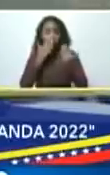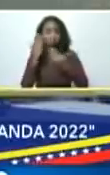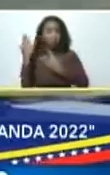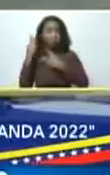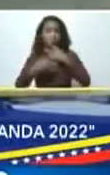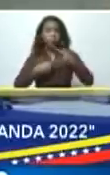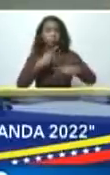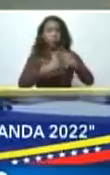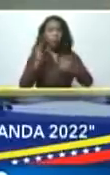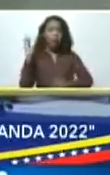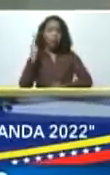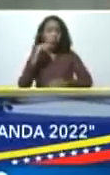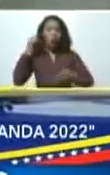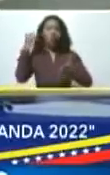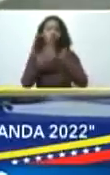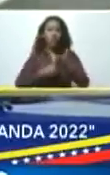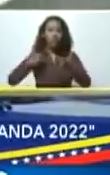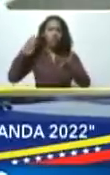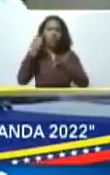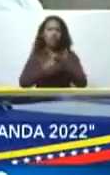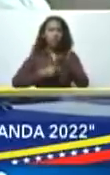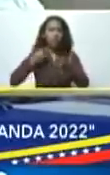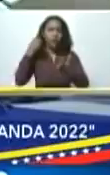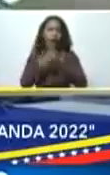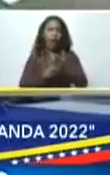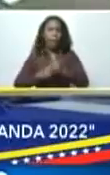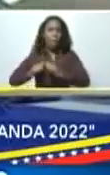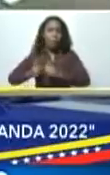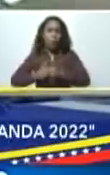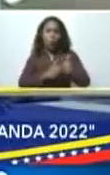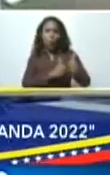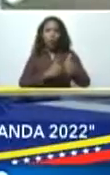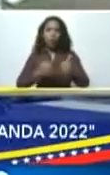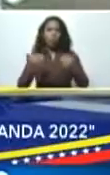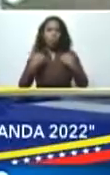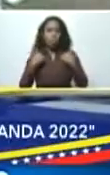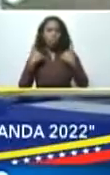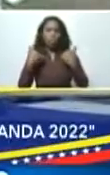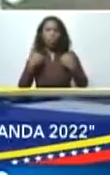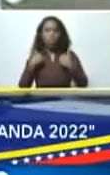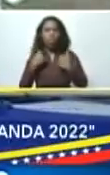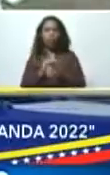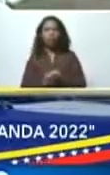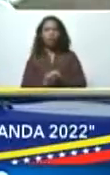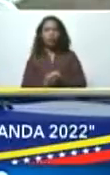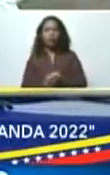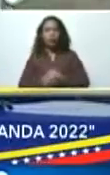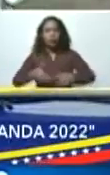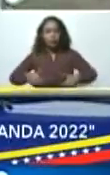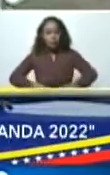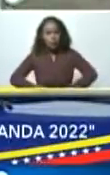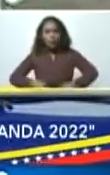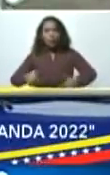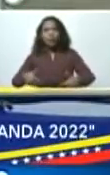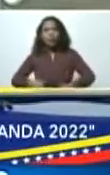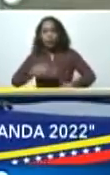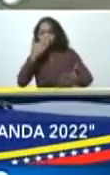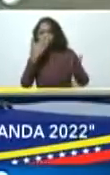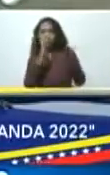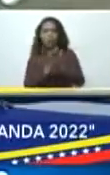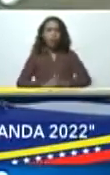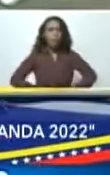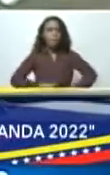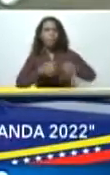procesos. Venimos de luchar, perseguidos, sufriendo, sacrificio,